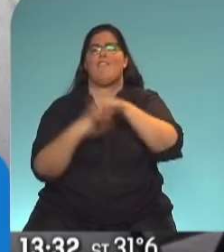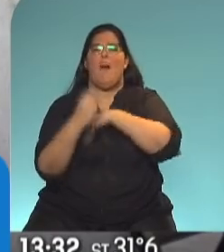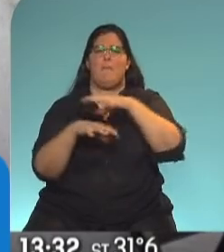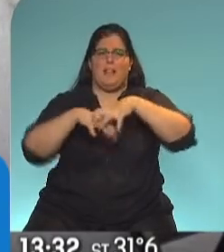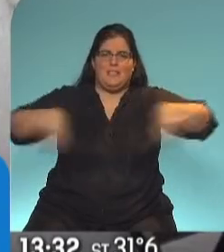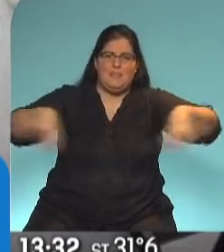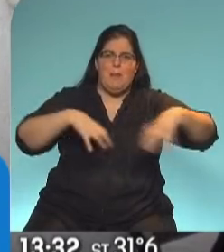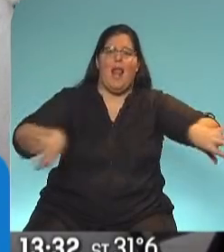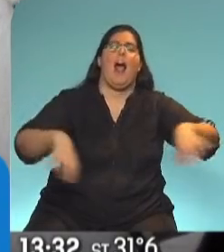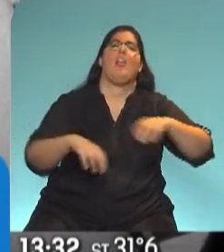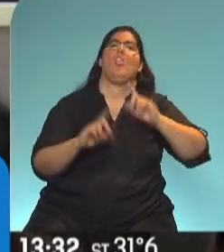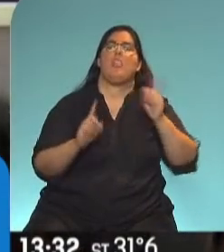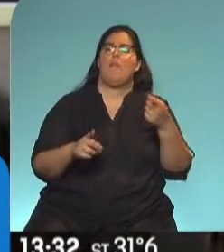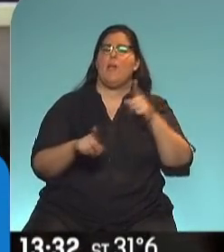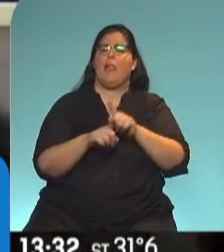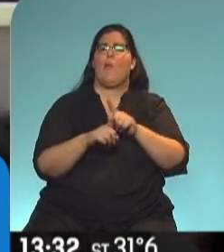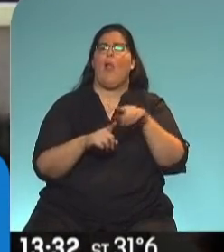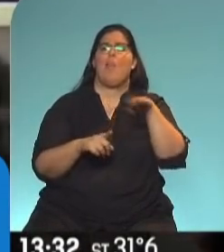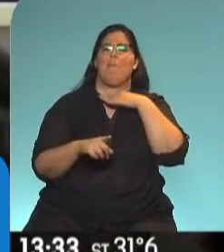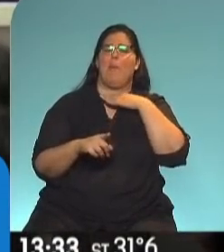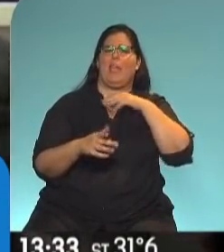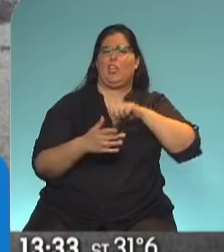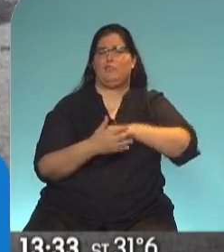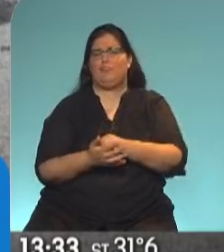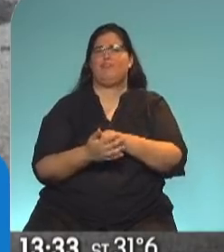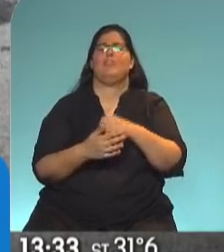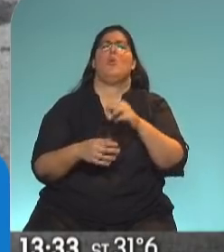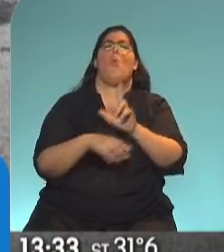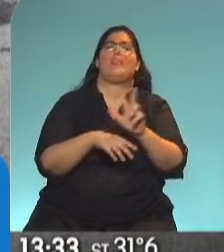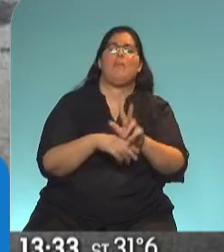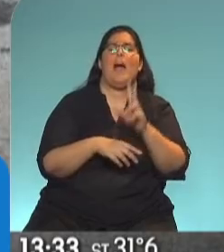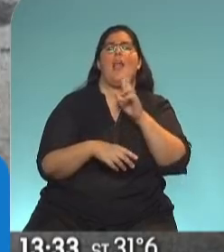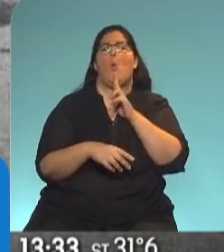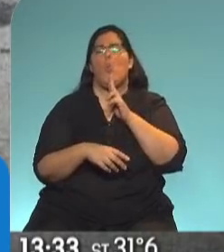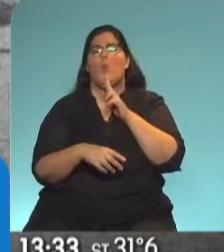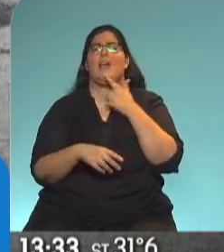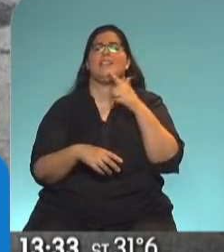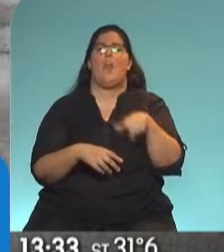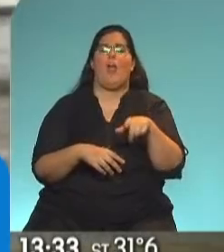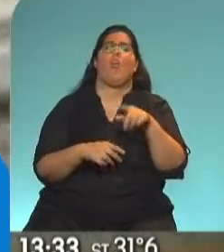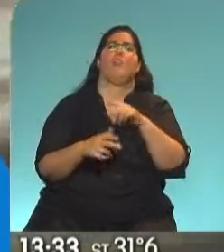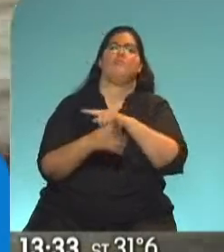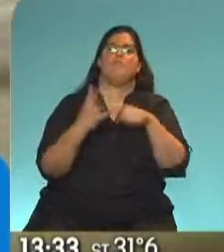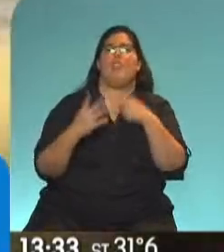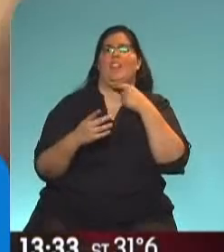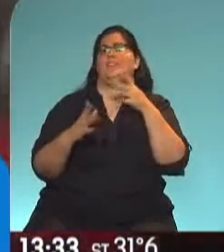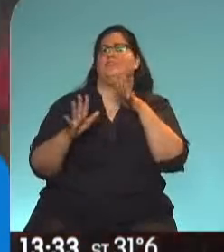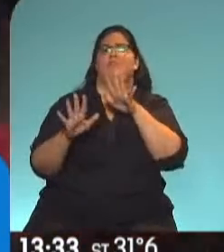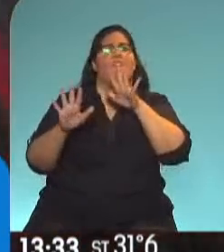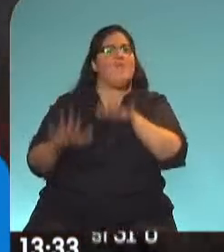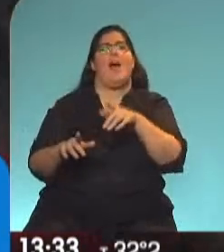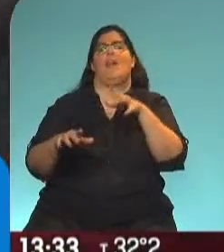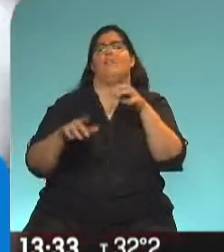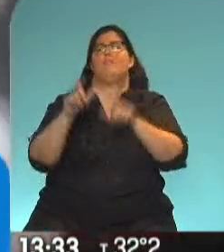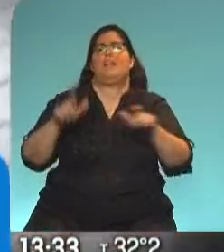y presionó de manera implacable a México, Guatemala, Honduras y El Salvador para que frenaran en sus territorios